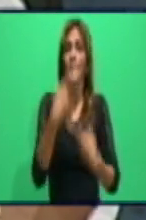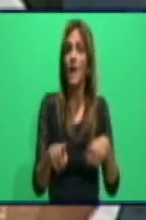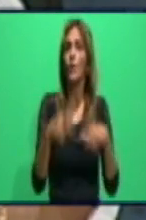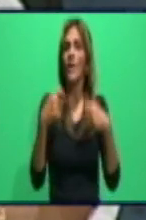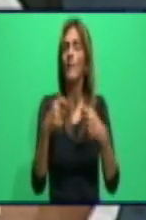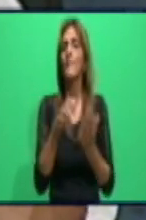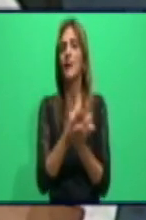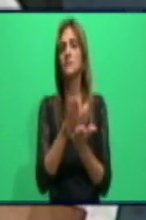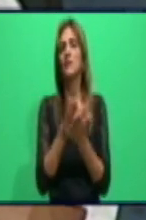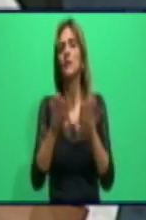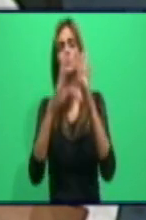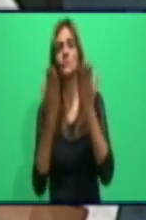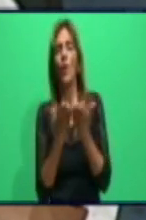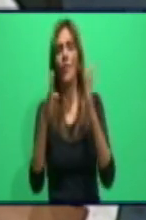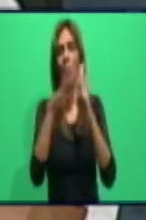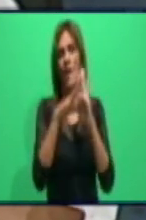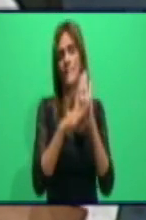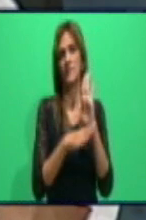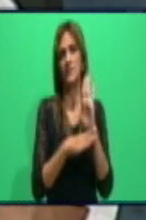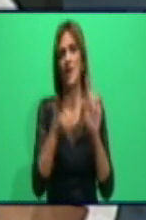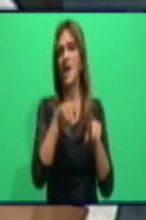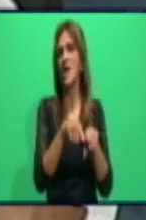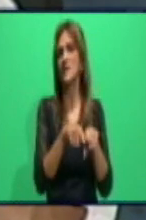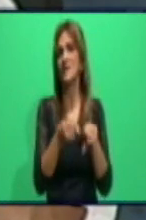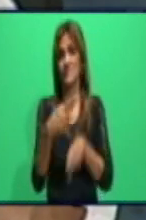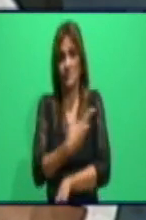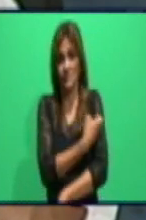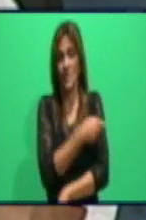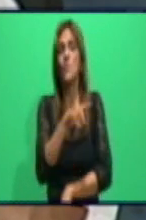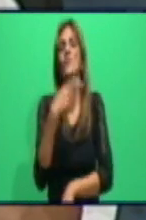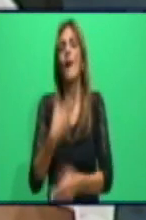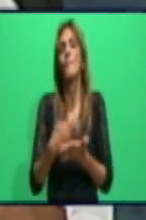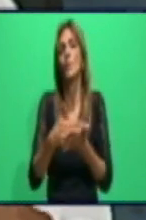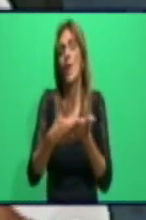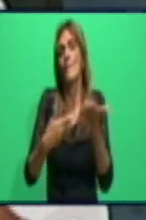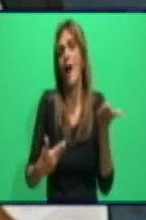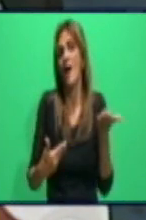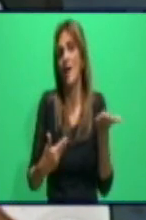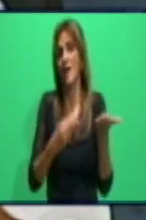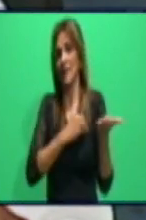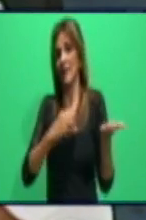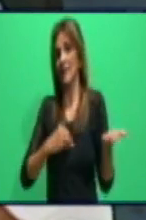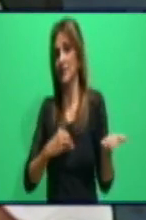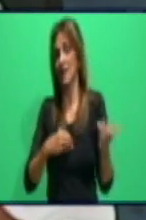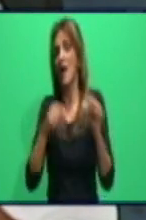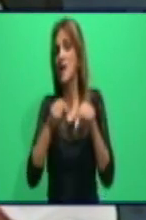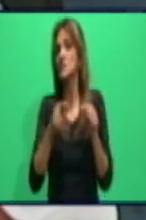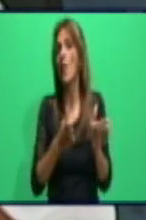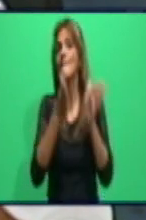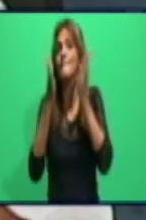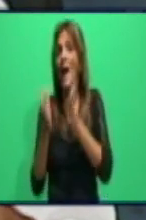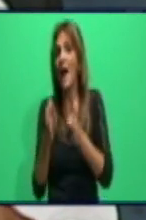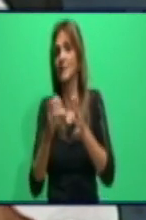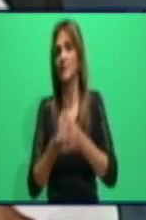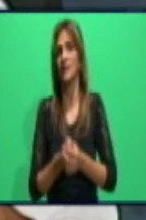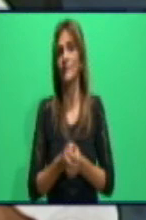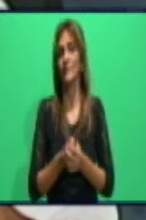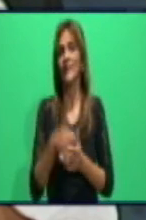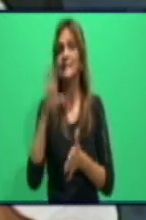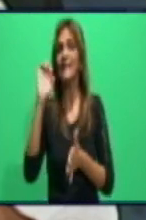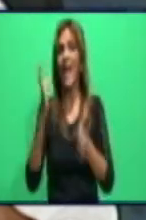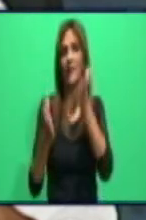como habíamos dicho es un ensayo clínico como usted mismo reitera es un ensayo que forma parte de la etapa final